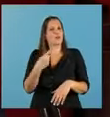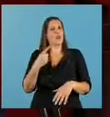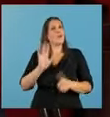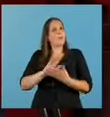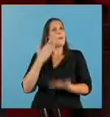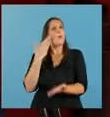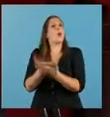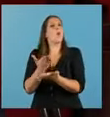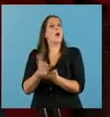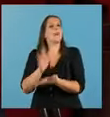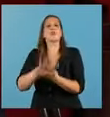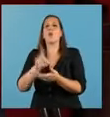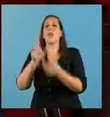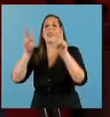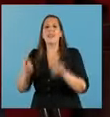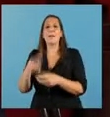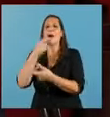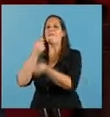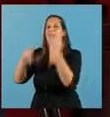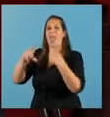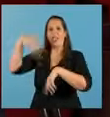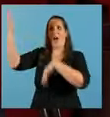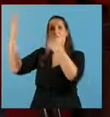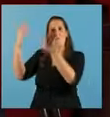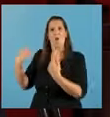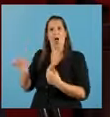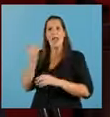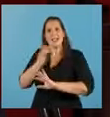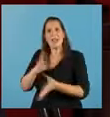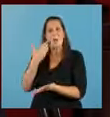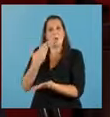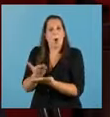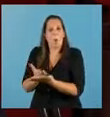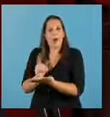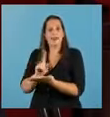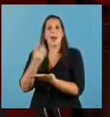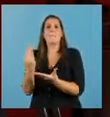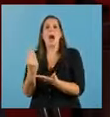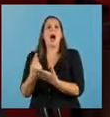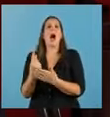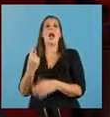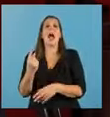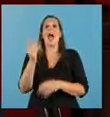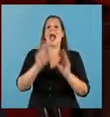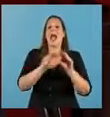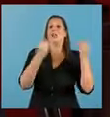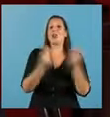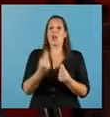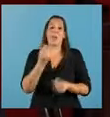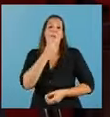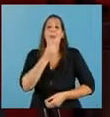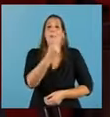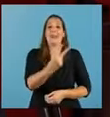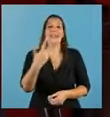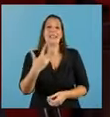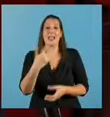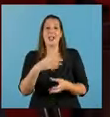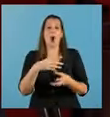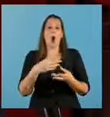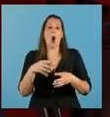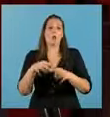materia de derechos a las exportaciones, en la que solo se incrementa uno de un total de 25 cultivos, que hoy